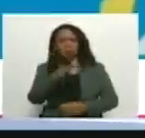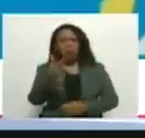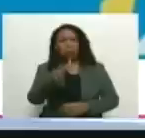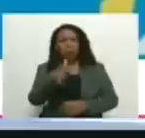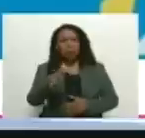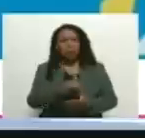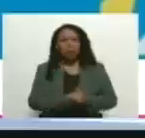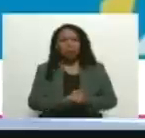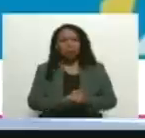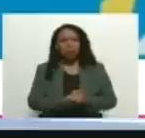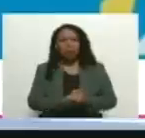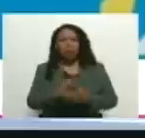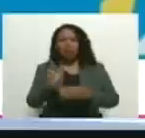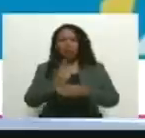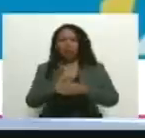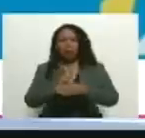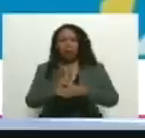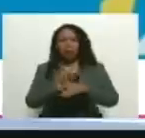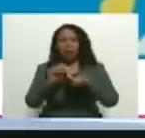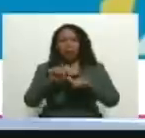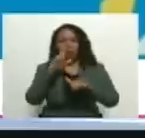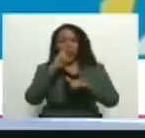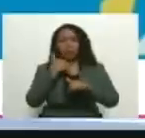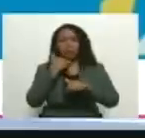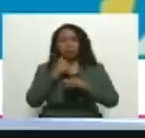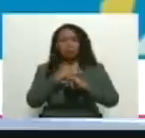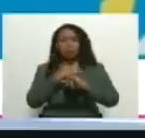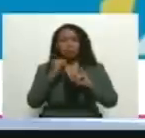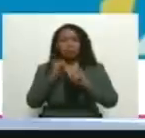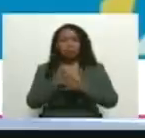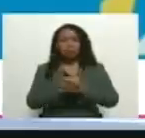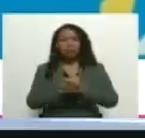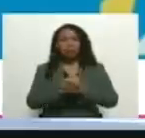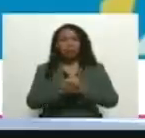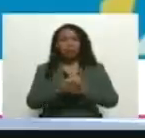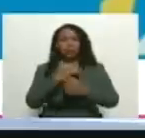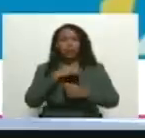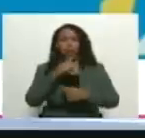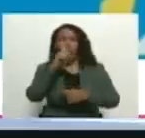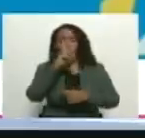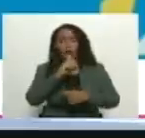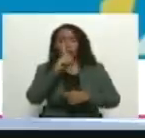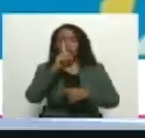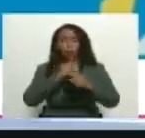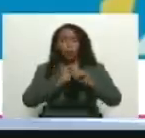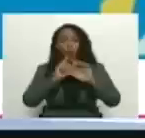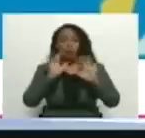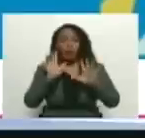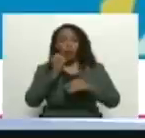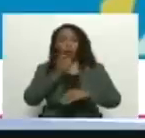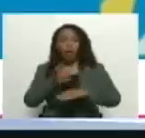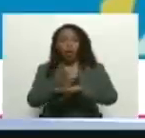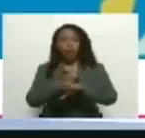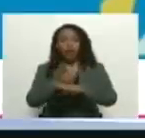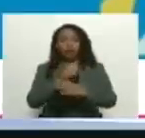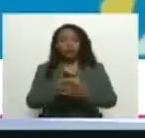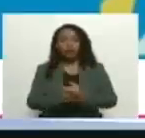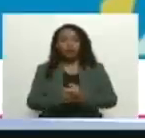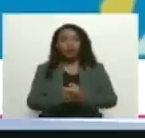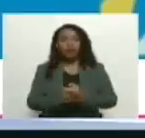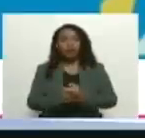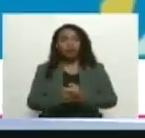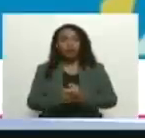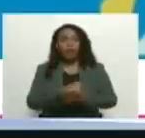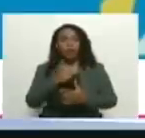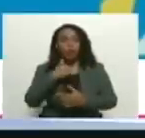un añito, rapidito pasó este añito. ¿Ah? Estamos cumpliendo un año del 1x10 del buen gobierno. ¿Ah?